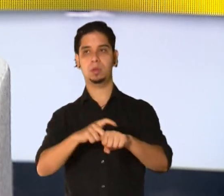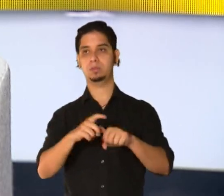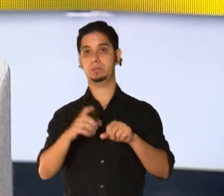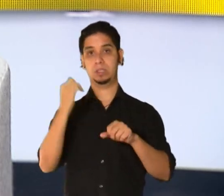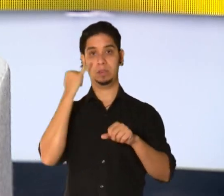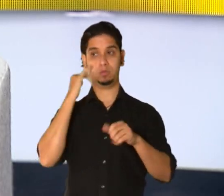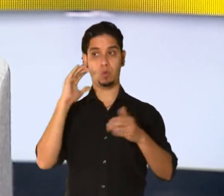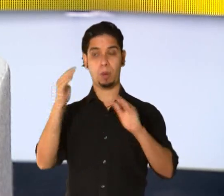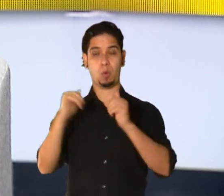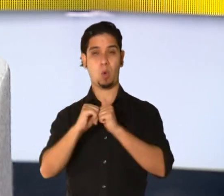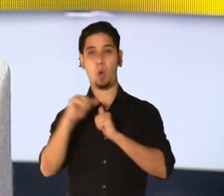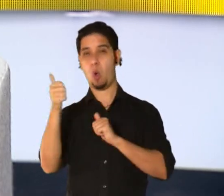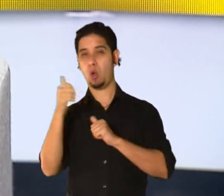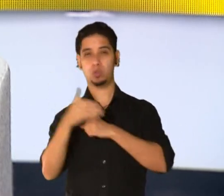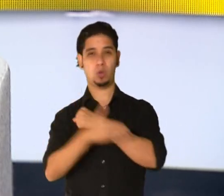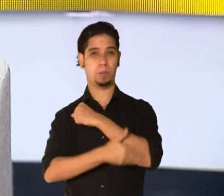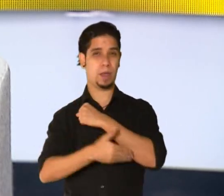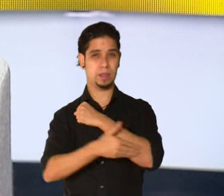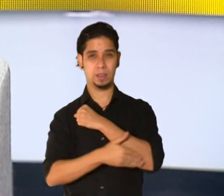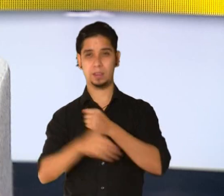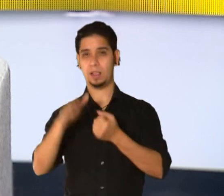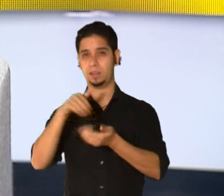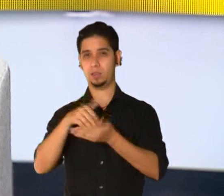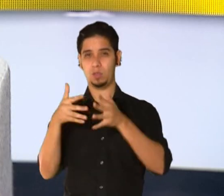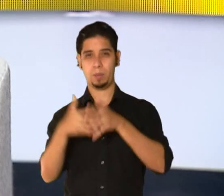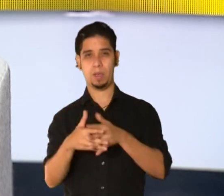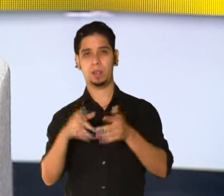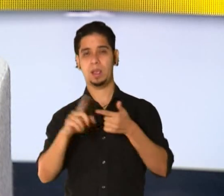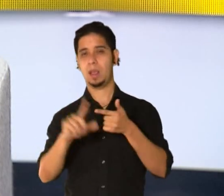de Centroamérica o Latinoamérica.